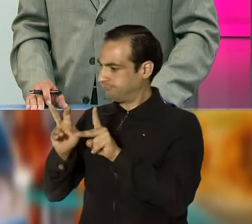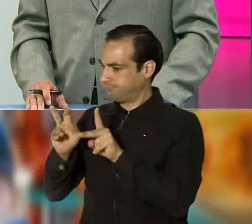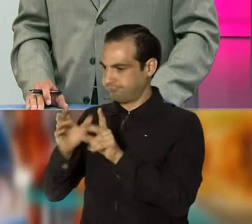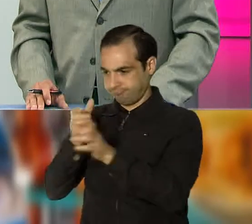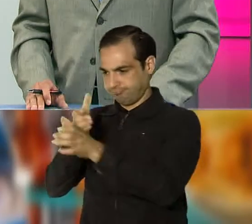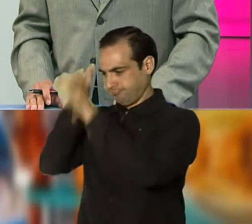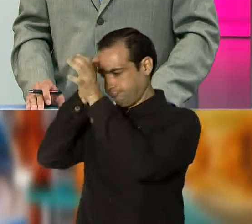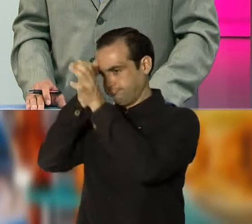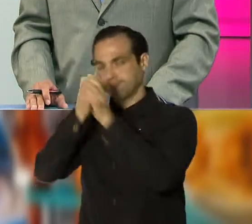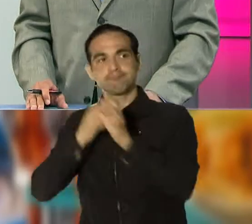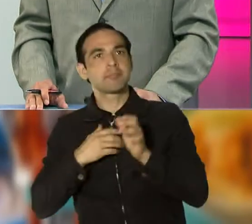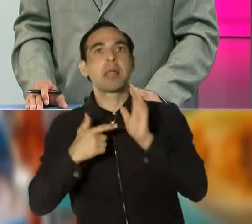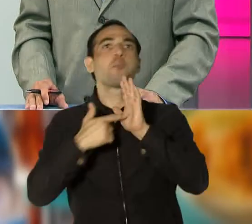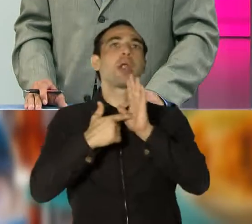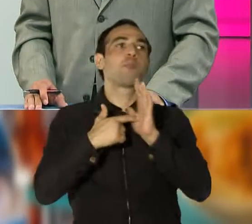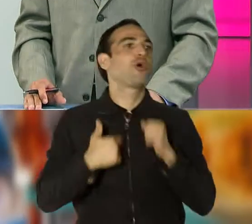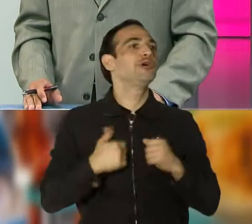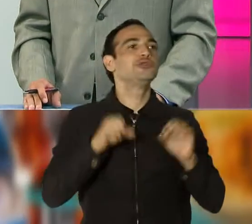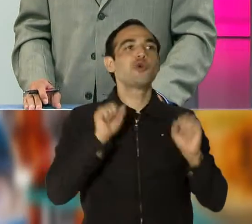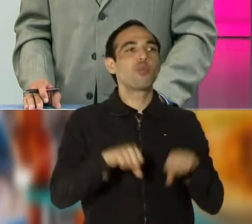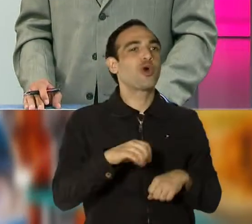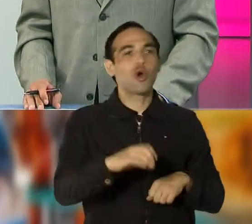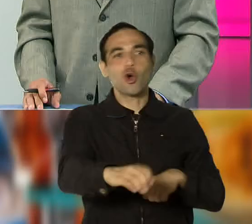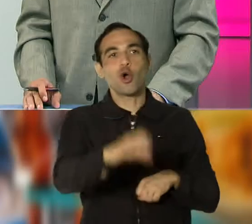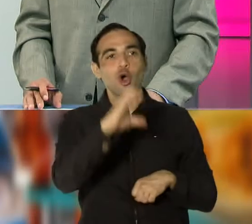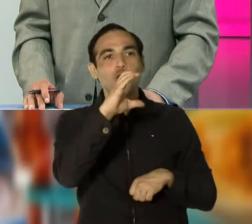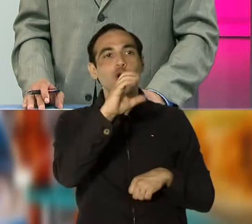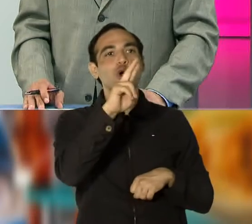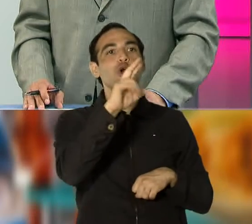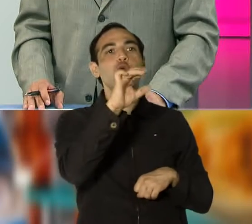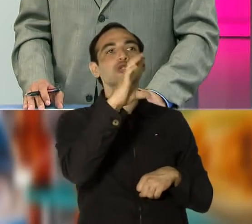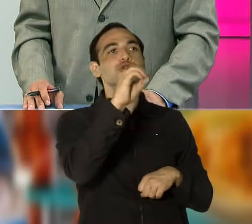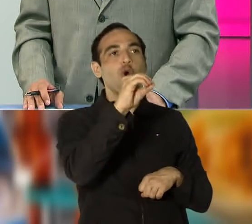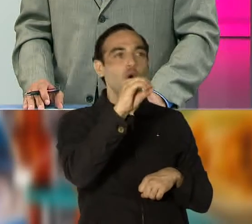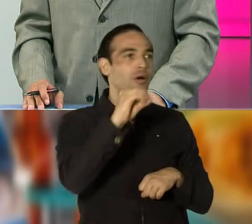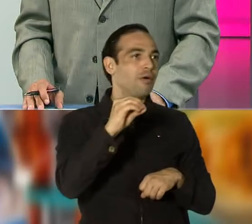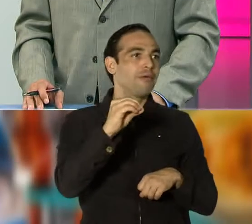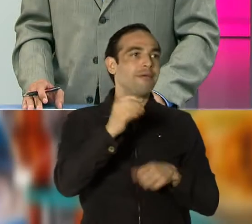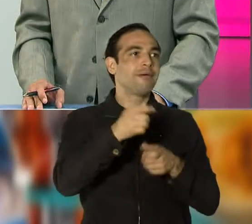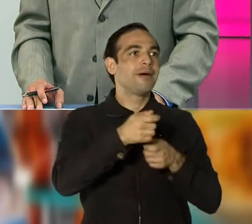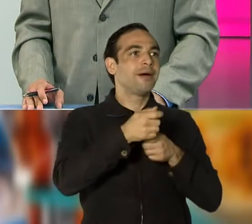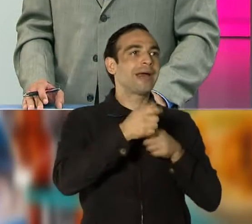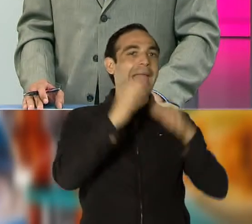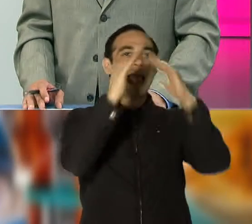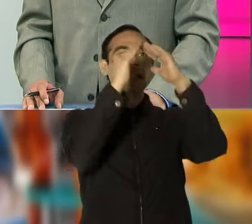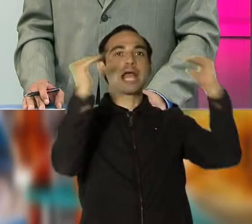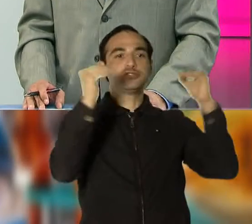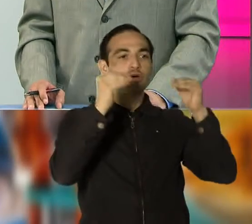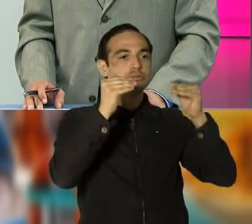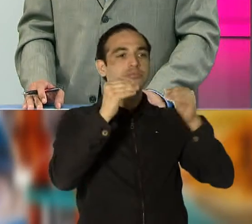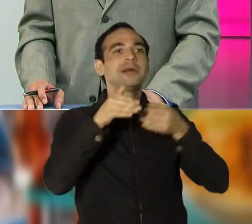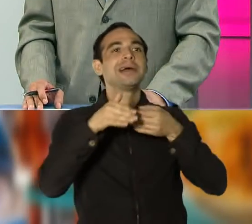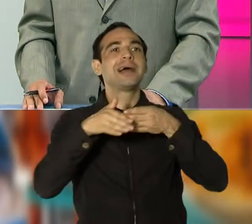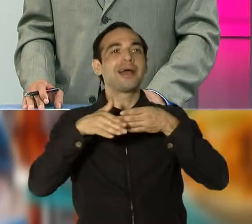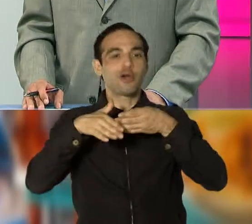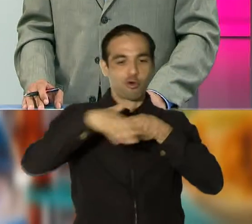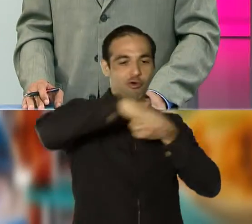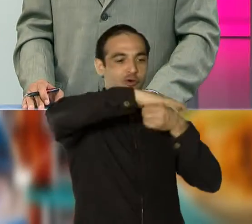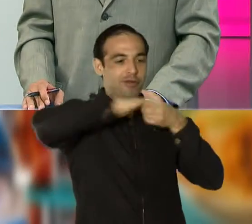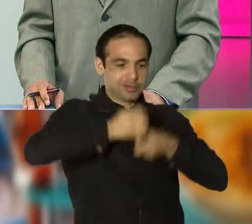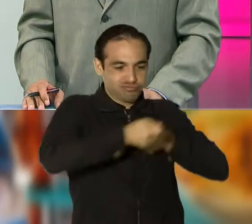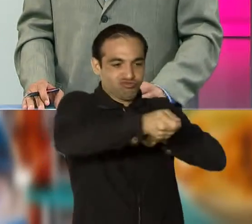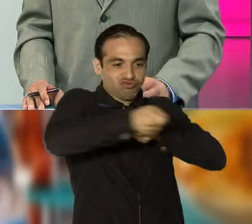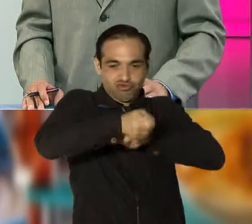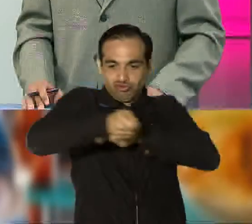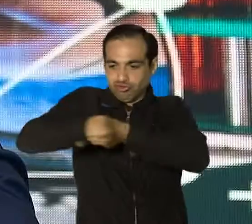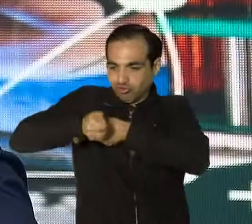pasar Crosco, sin mencionar, ¿verdad?, cualquier elemento, para que ese techo se vea como si no tuviera ningún tipo de